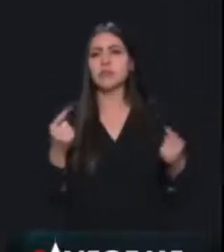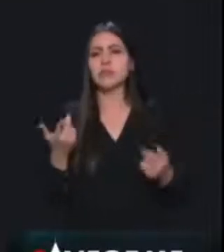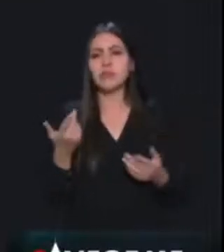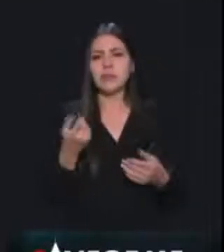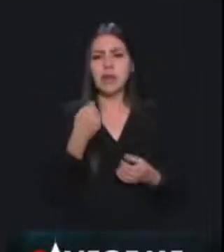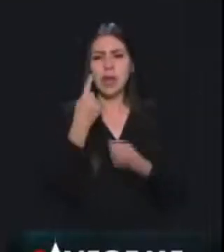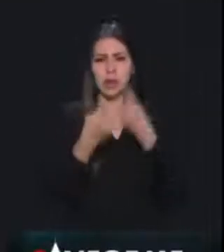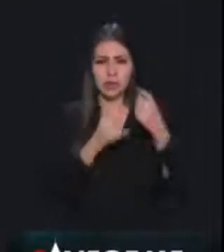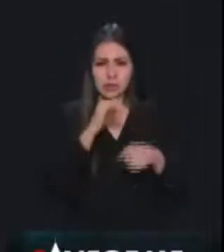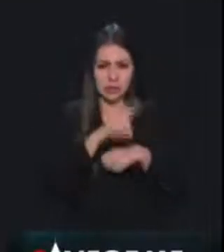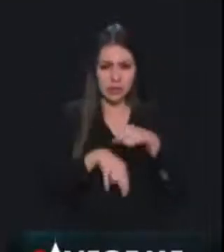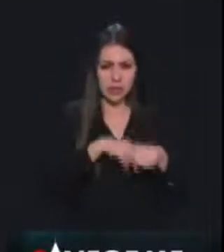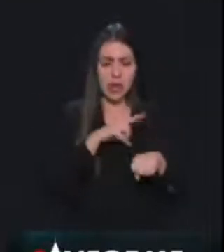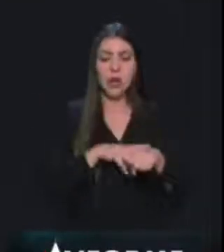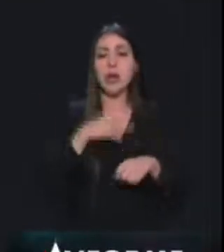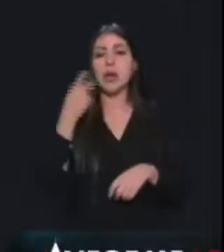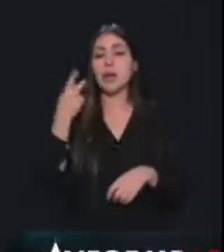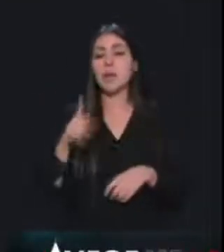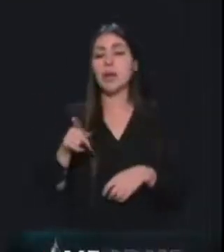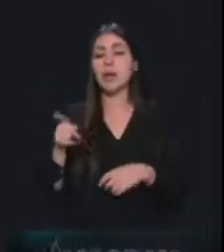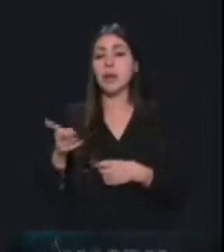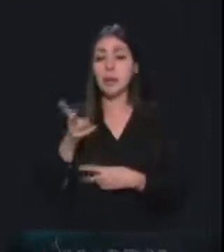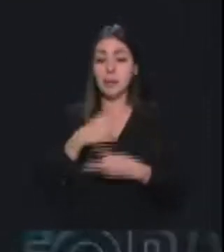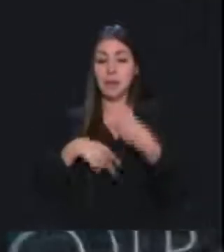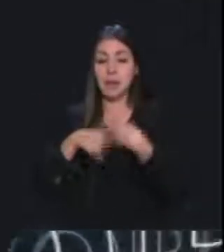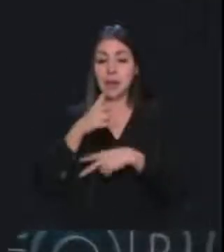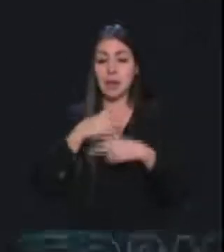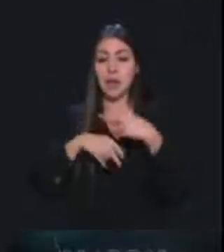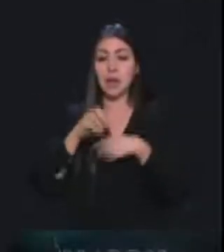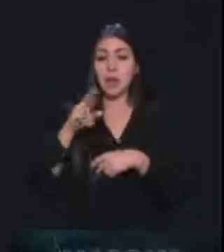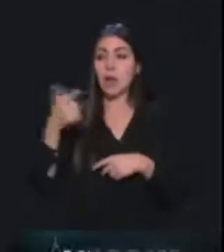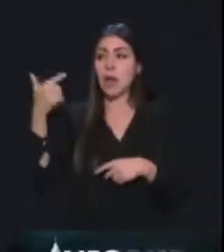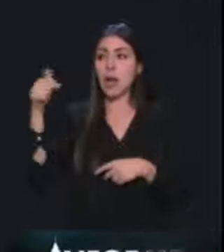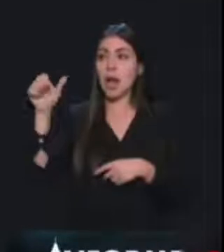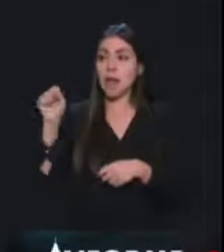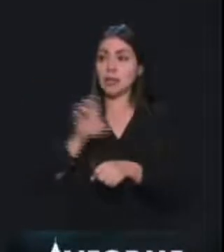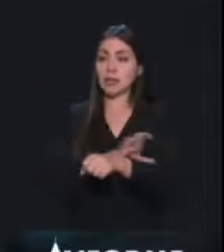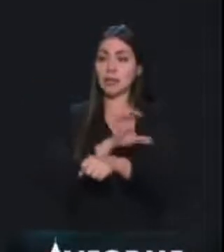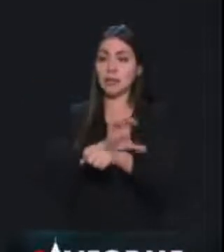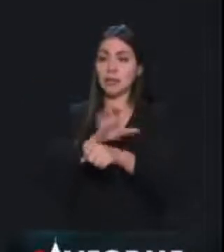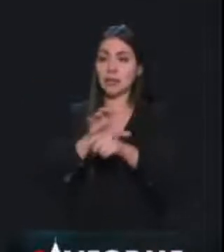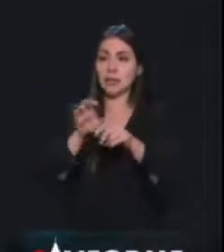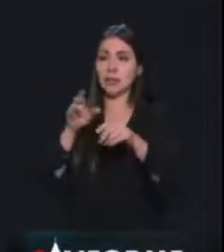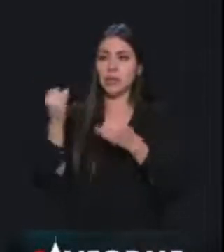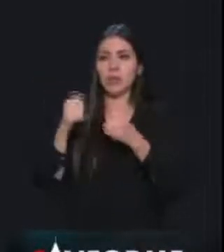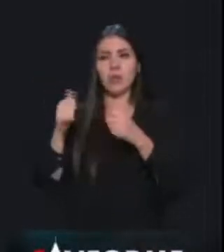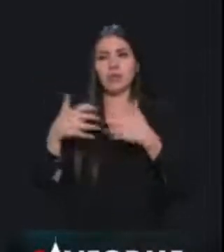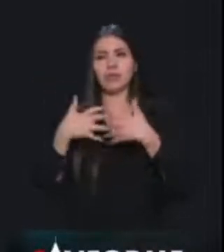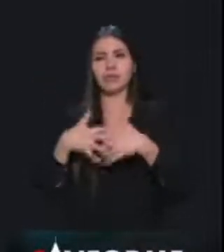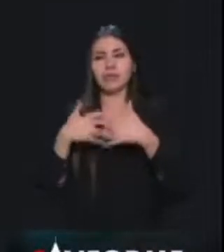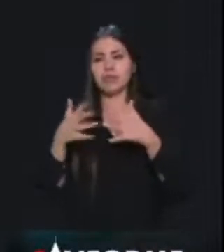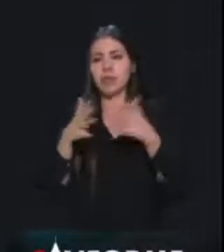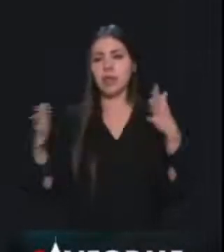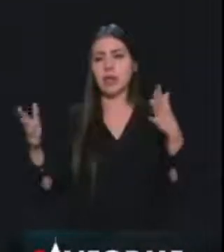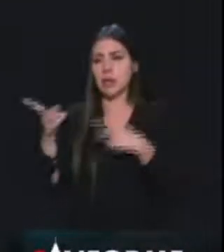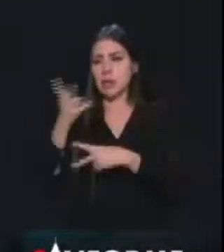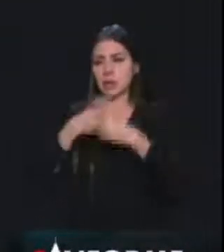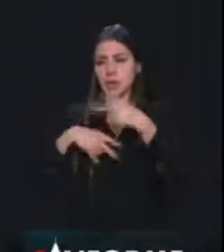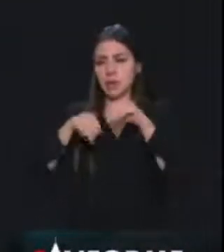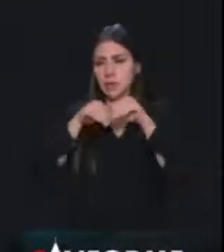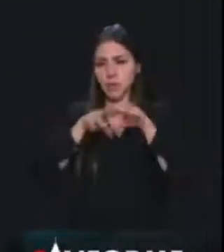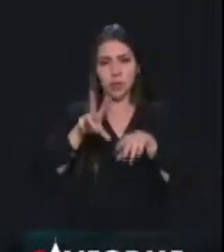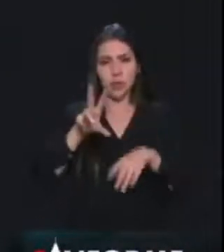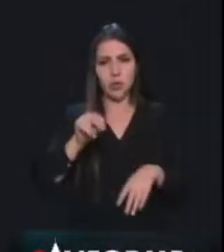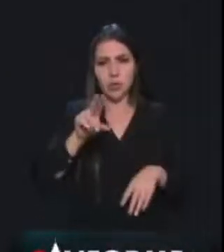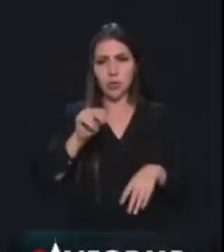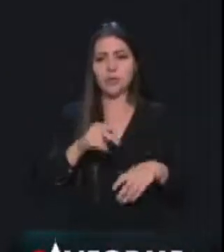decir, no se produce por la emisión de gases como las termoeléctricas, como cualquier otra de las plantas que hay en